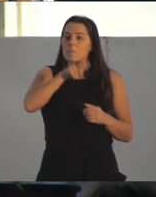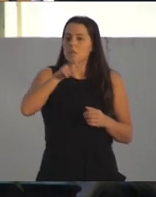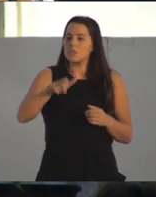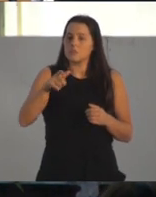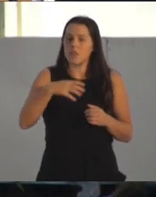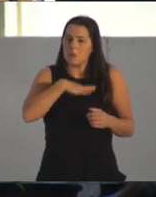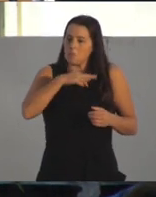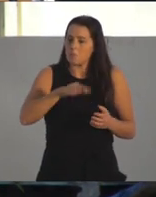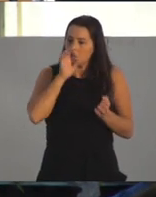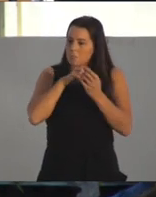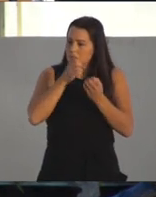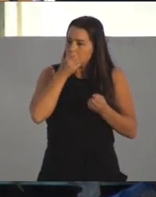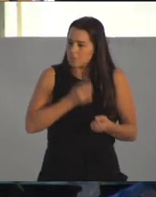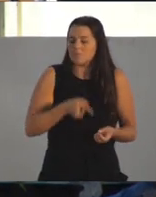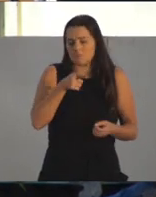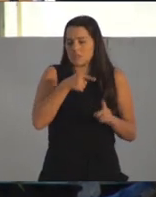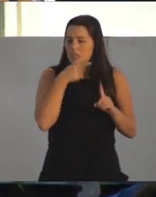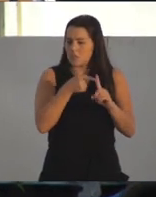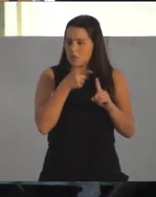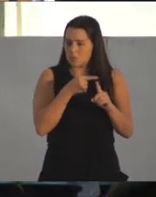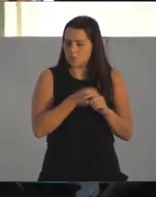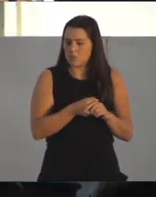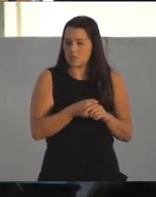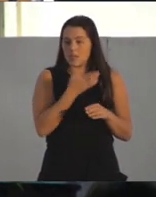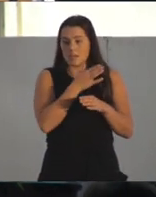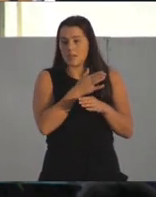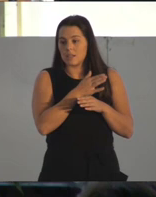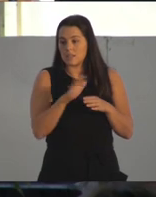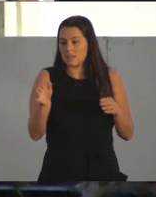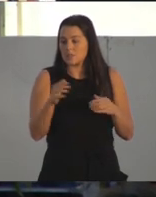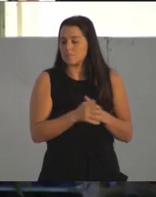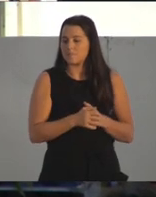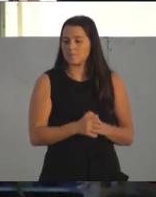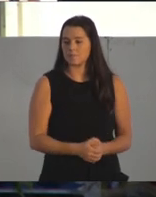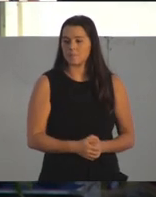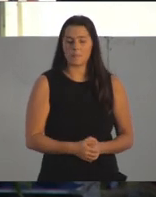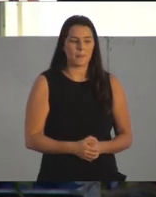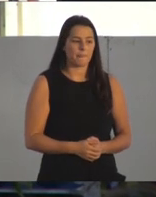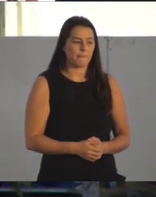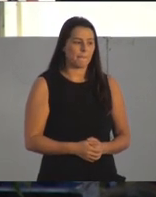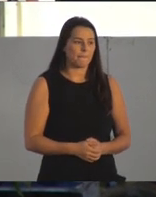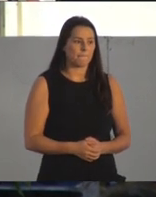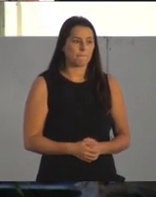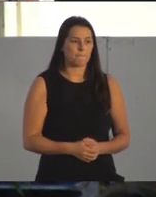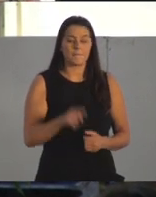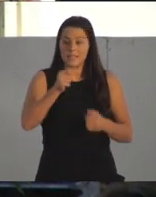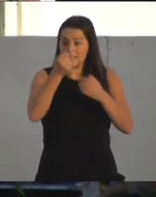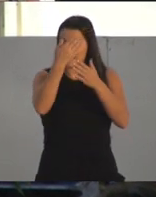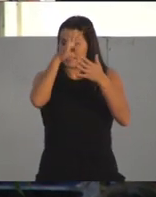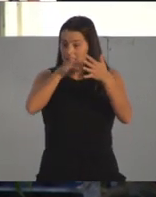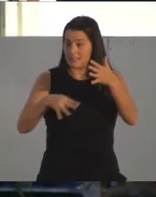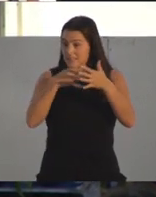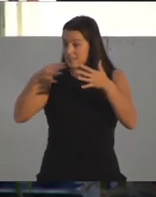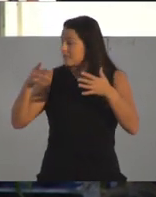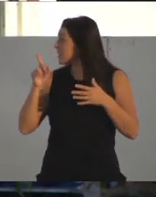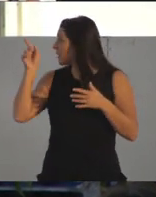media. Y luego está el trozo normal, que es para todos los demás que tienen una masticación normal. Esta tabla es un